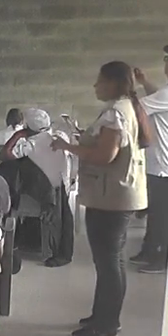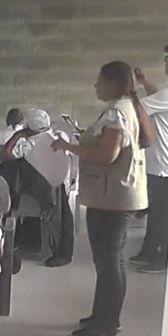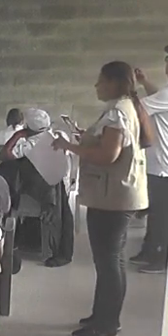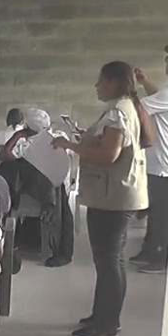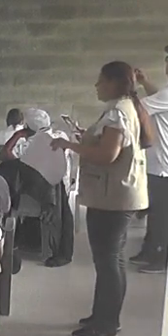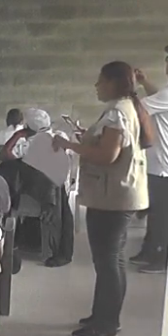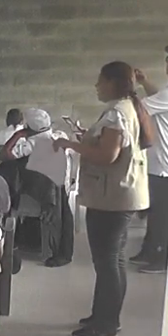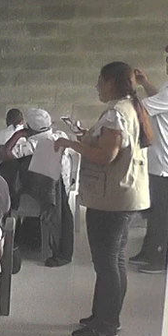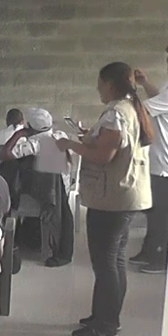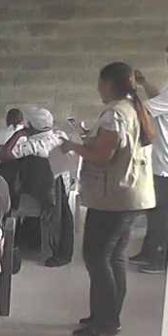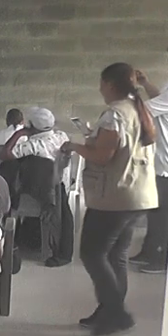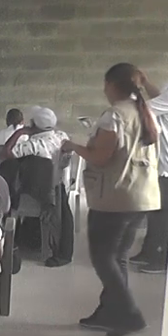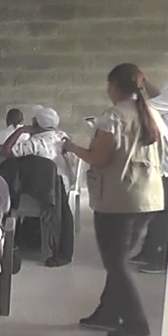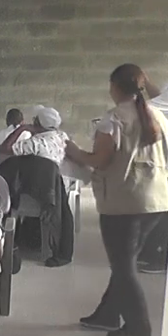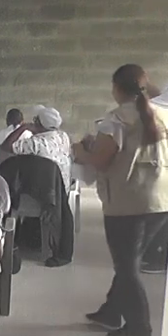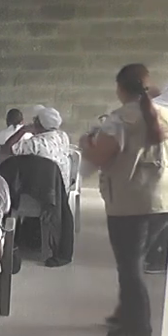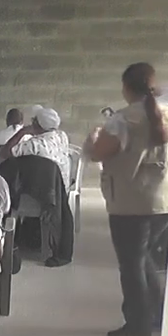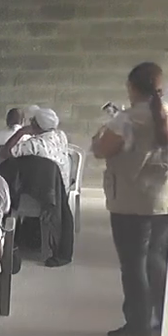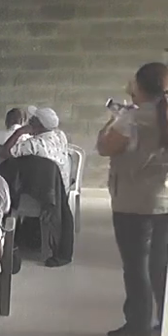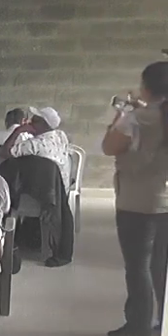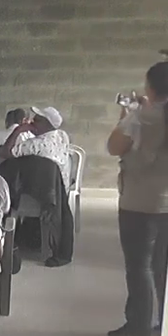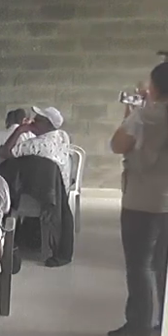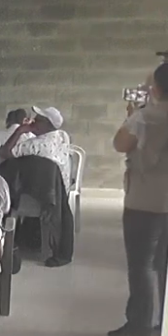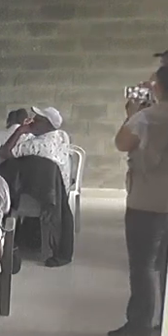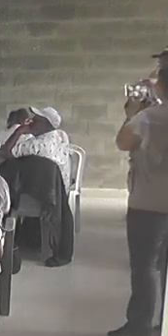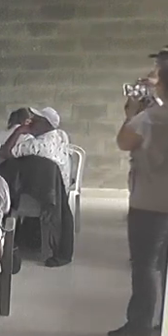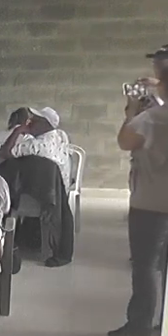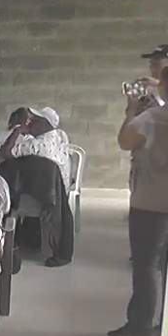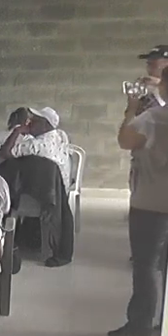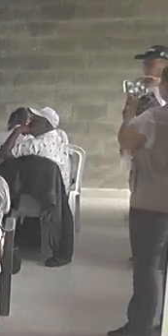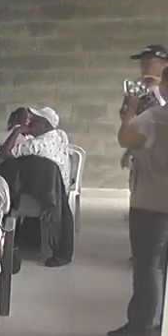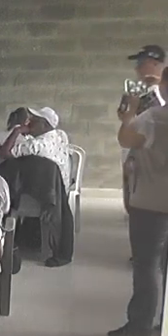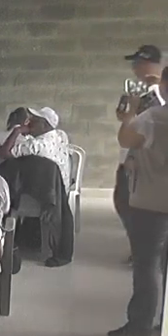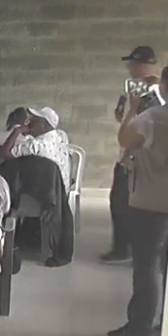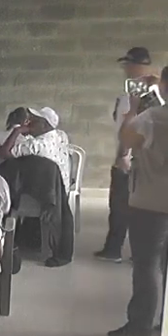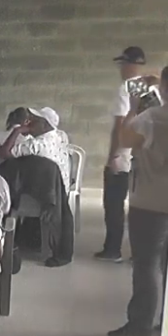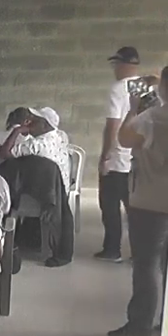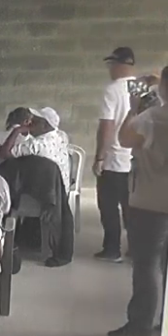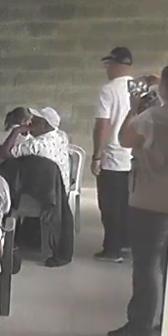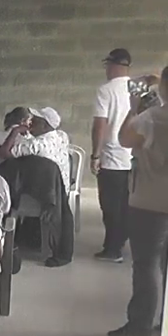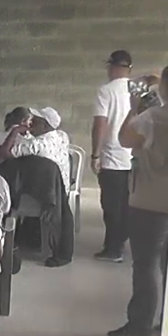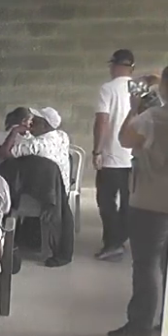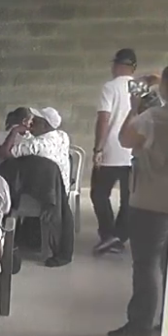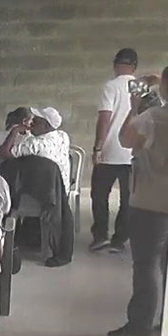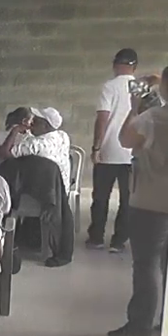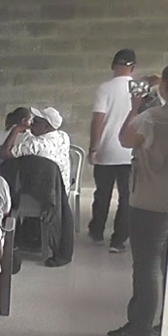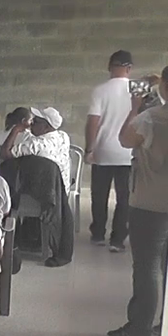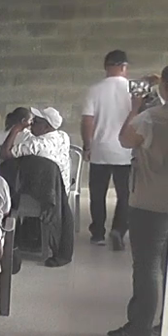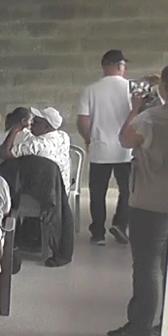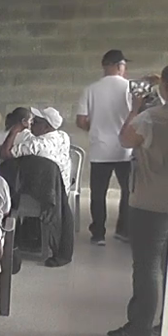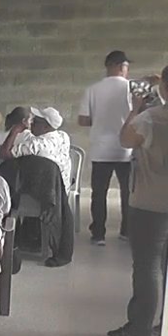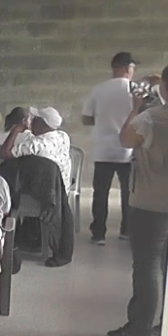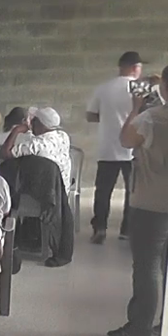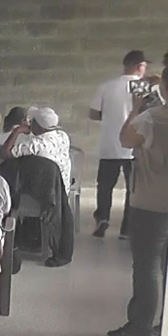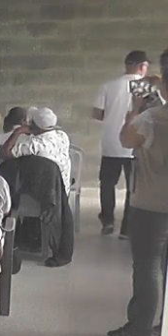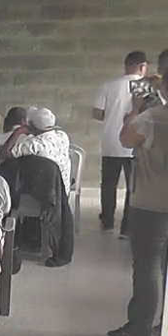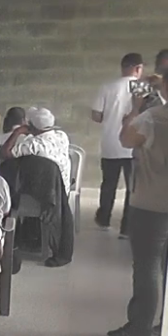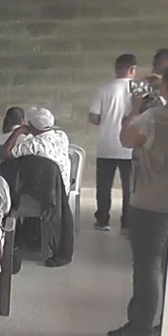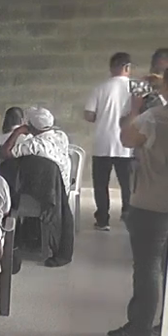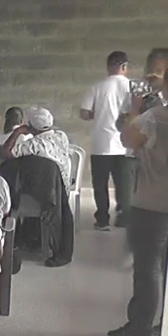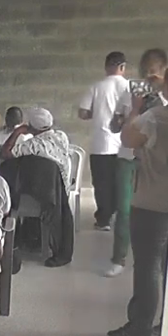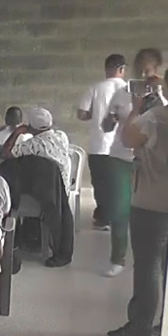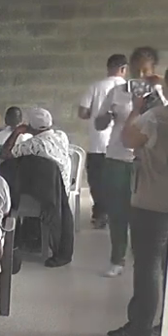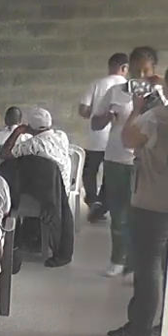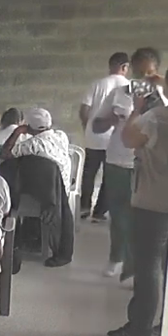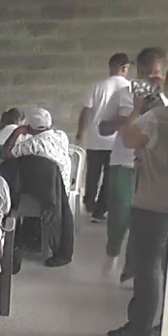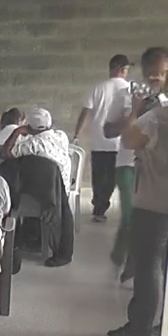que vean mucho, pero sí nos toca por ahí pedir la cita médica, hacer el reclamo, ver las materias, mirar cómo me